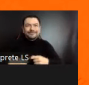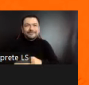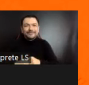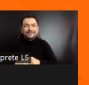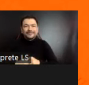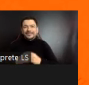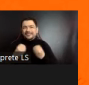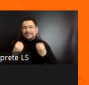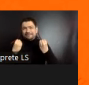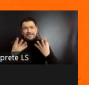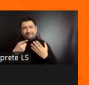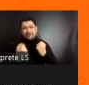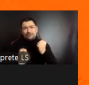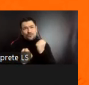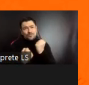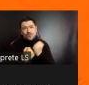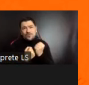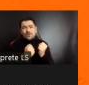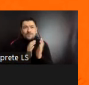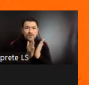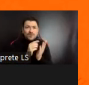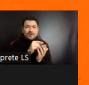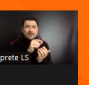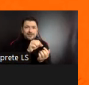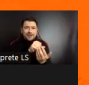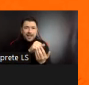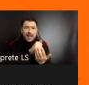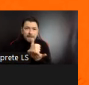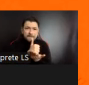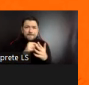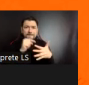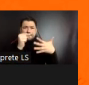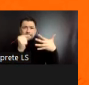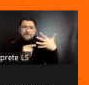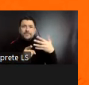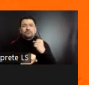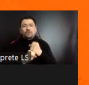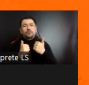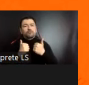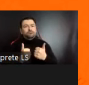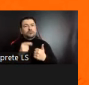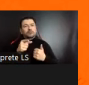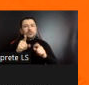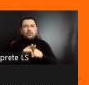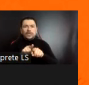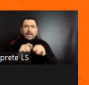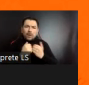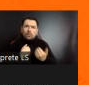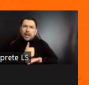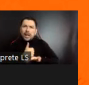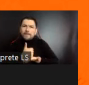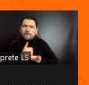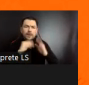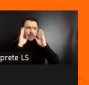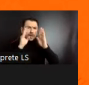para generar más herramientas para dar la asistencia necesaria, también identificando las brechas, pero la parte más importante de esta